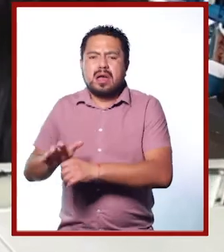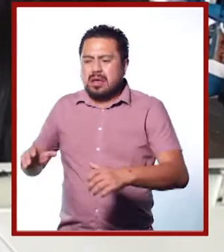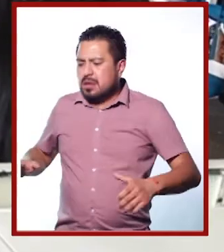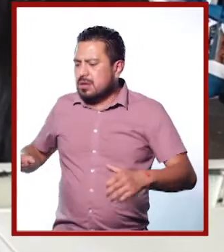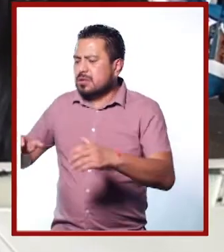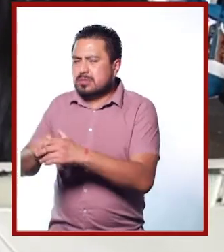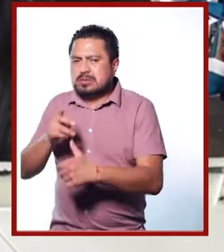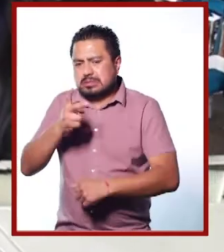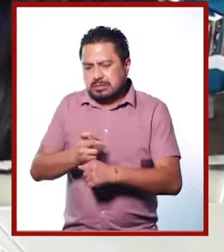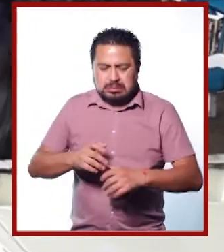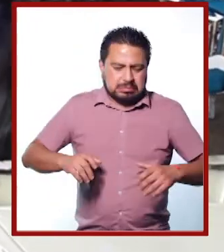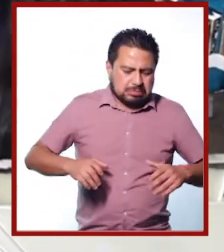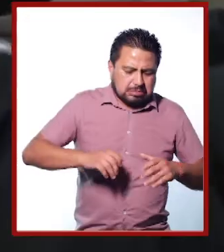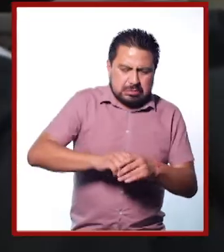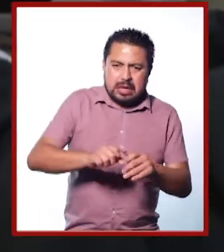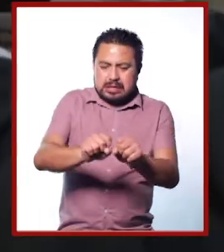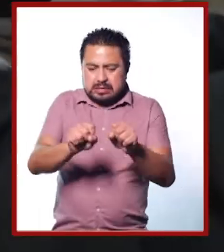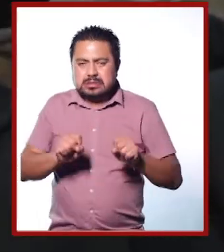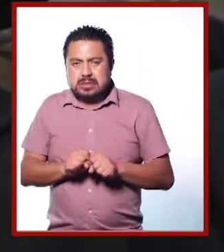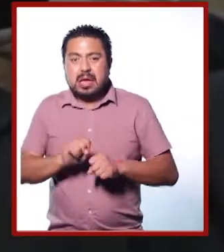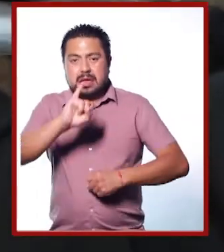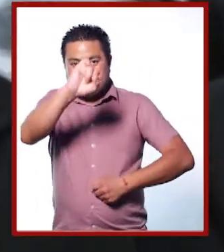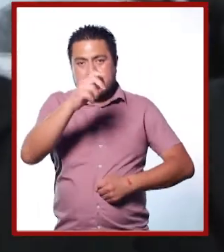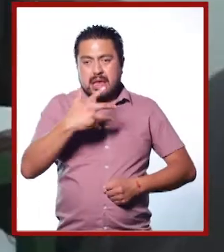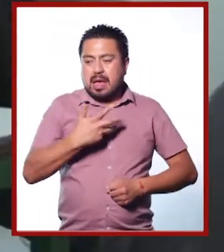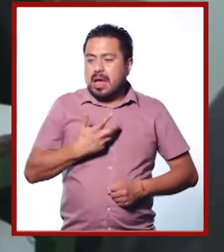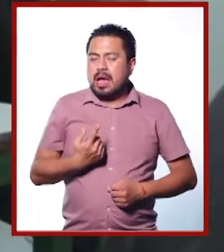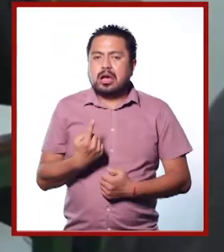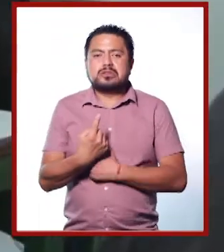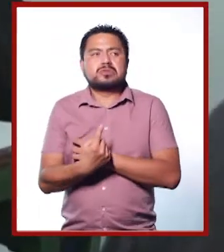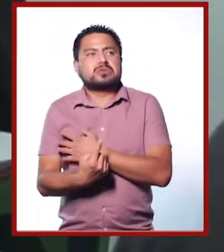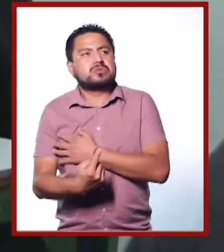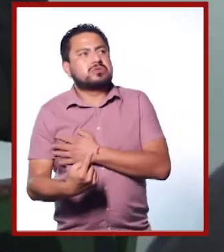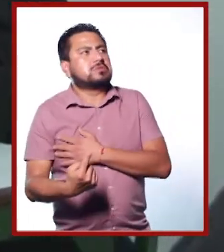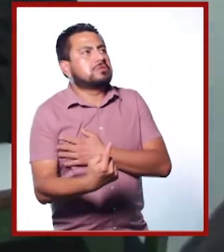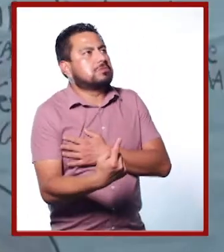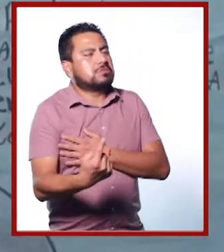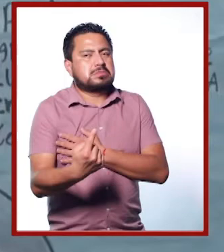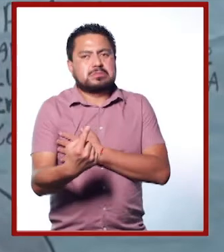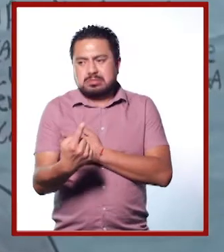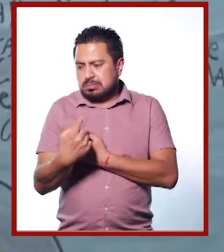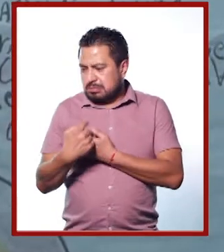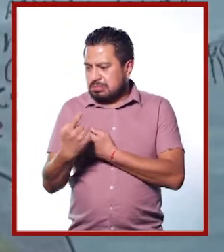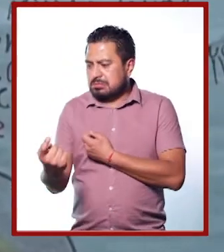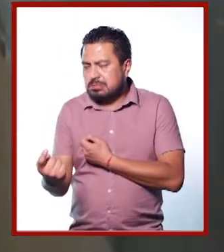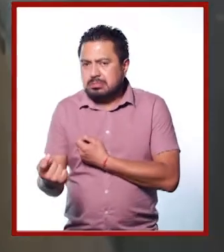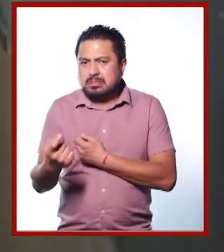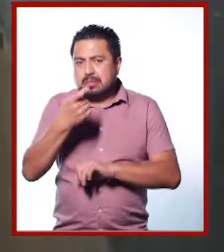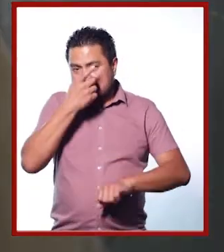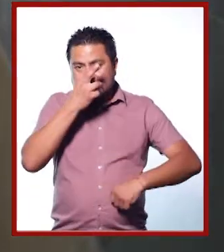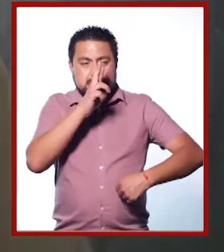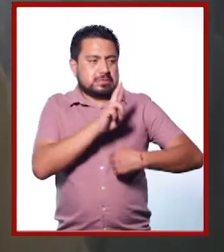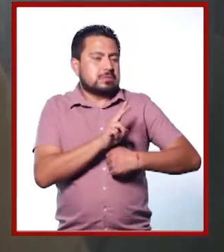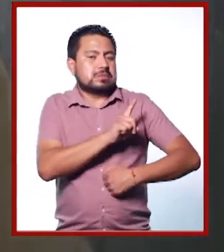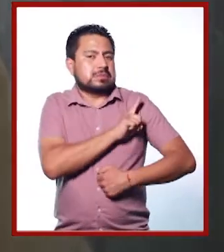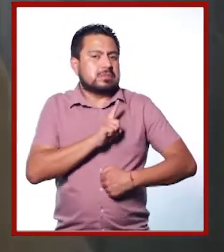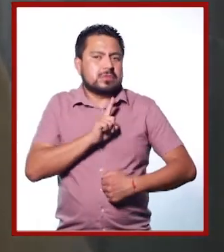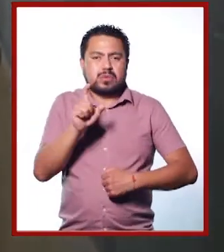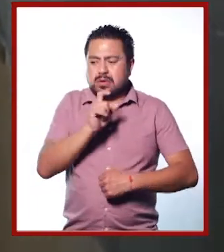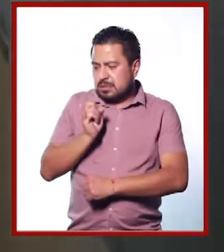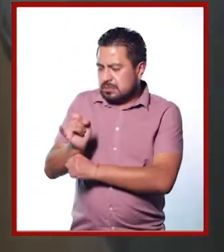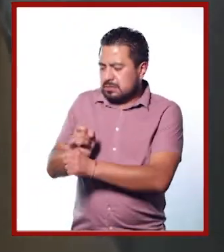los conjuntos y subconjuntos dentro de su aula, ¿no? Y si hay alguien que se está quedando fuera de este sistema, del director